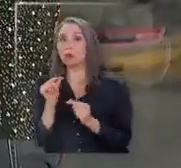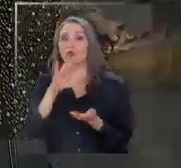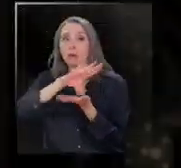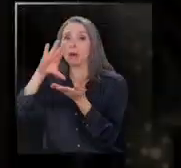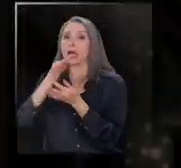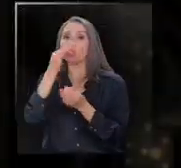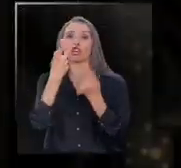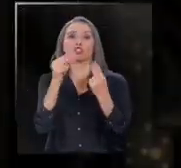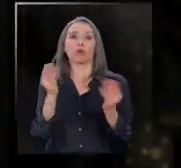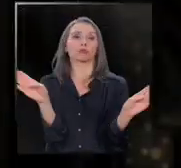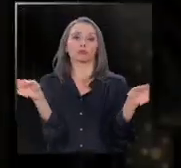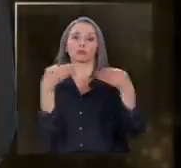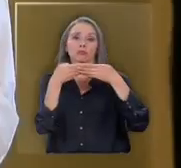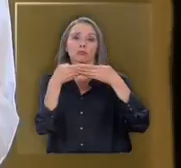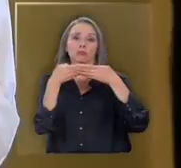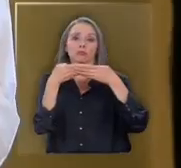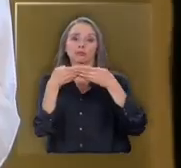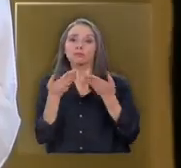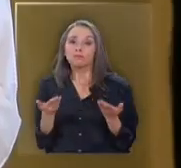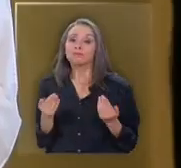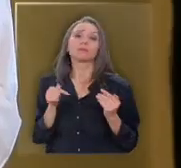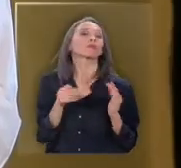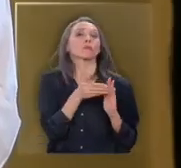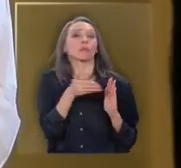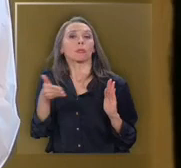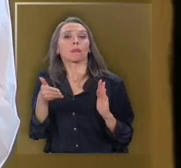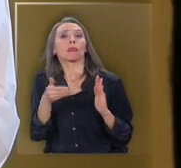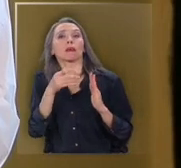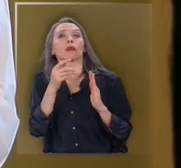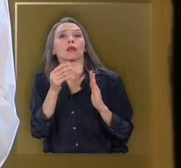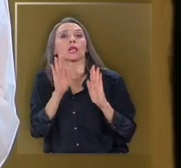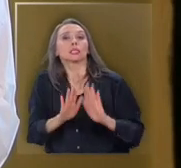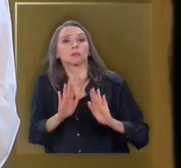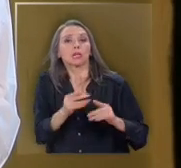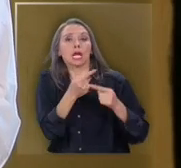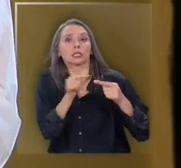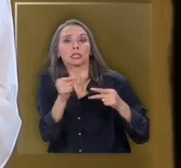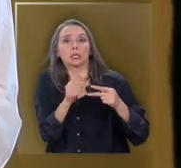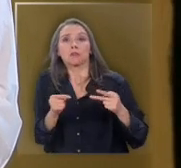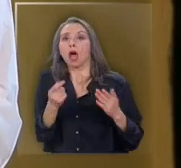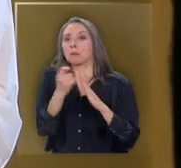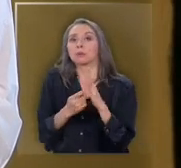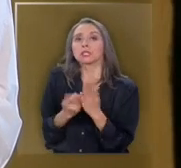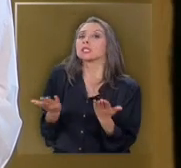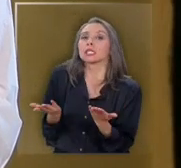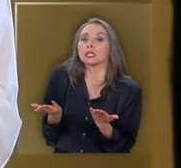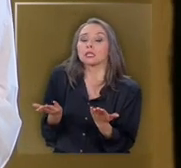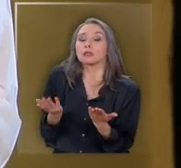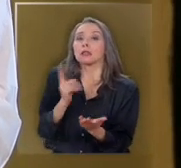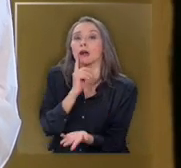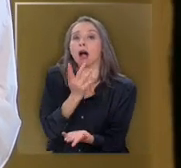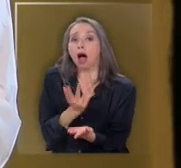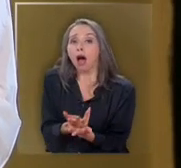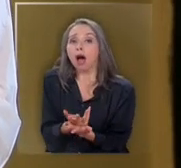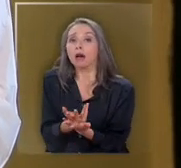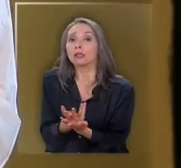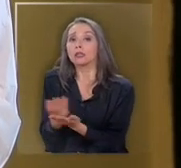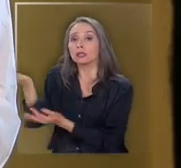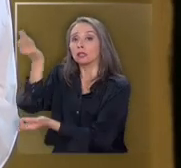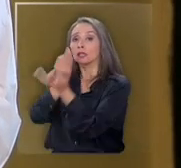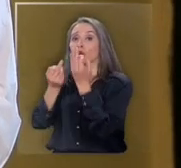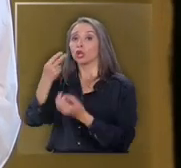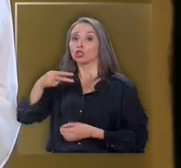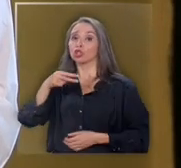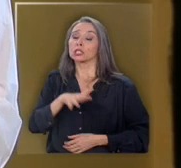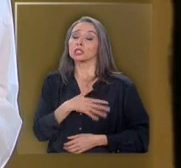josé tomás en el intertanto en este compás de espera tenemos noticias bastante